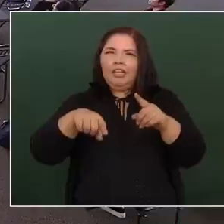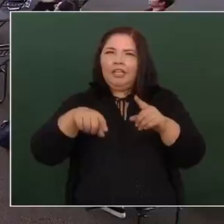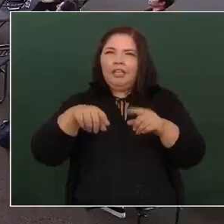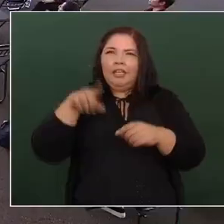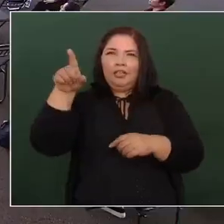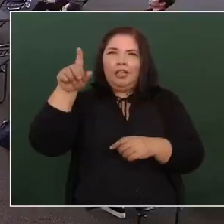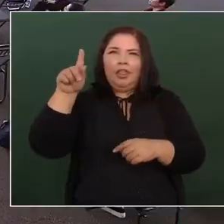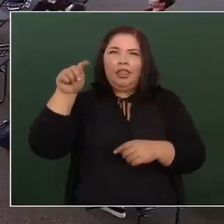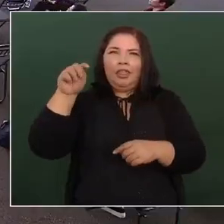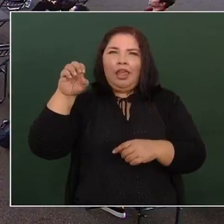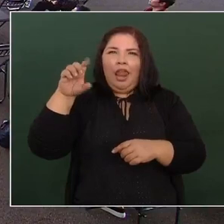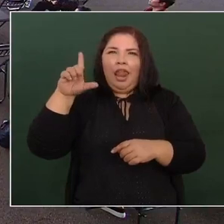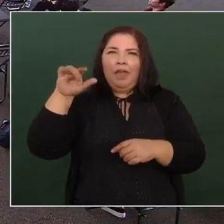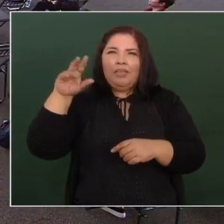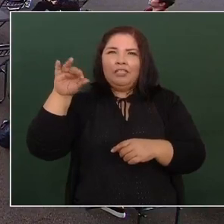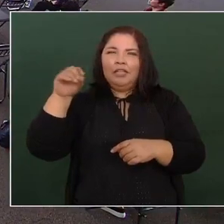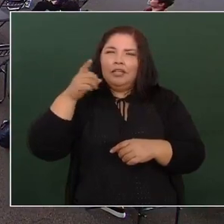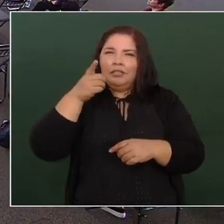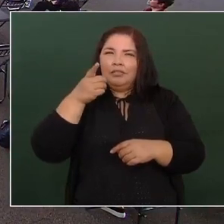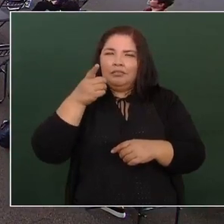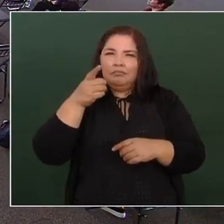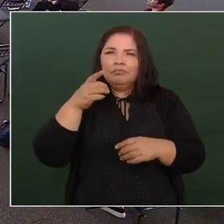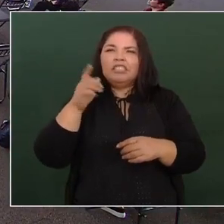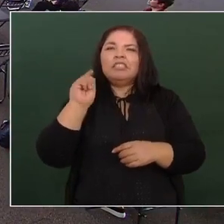responda. ¿Cómo dice, a ver?